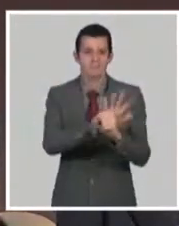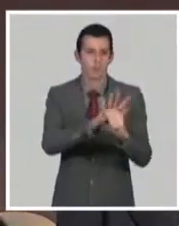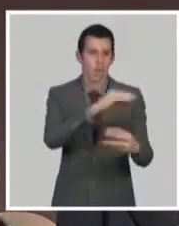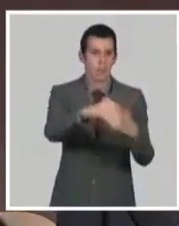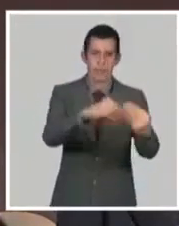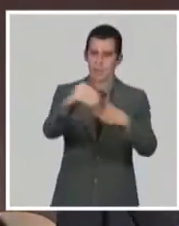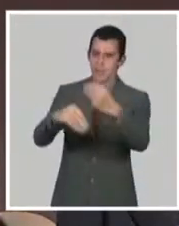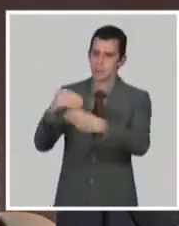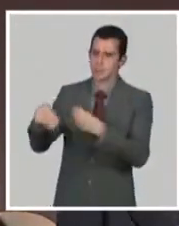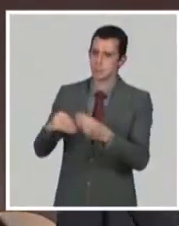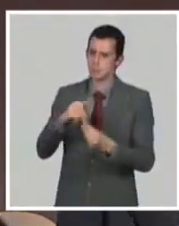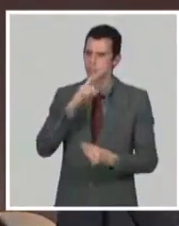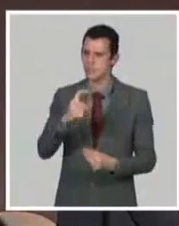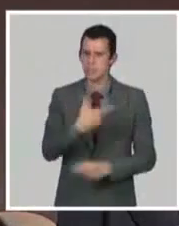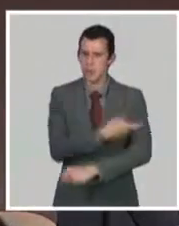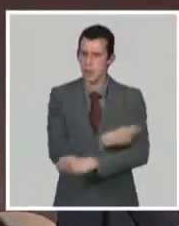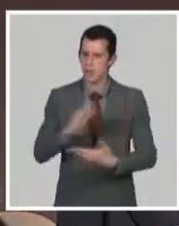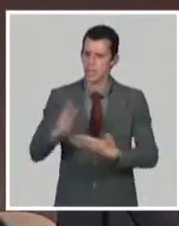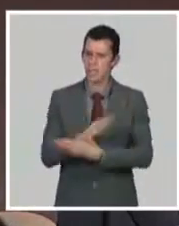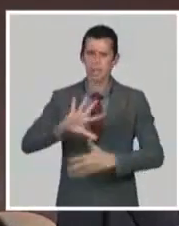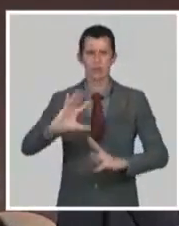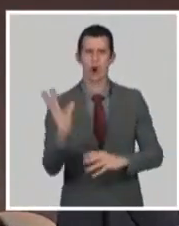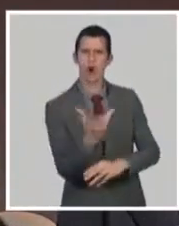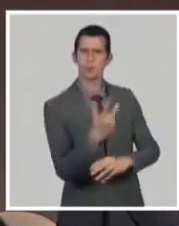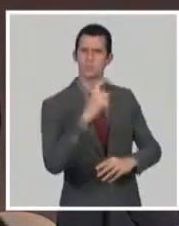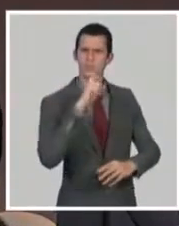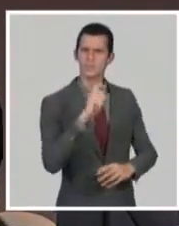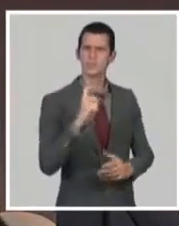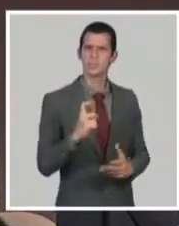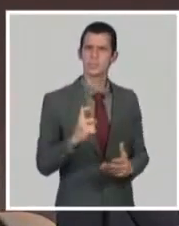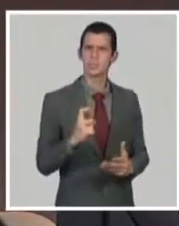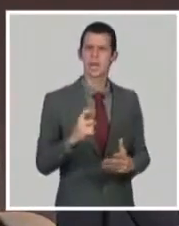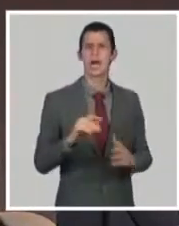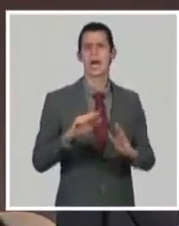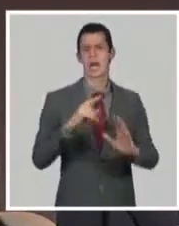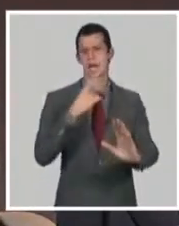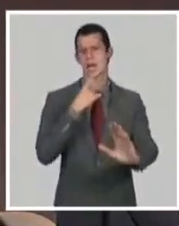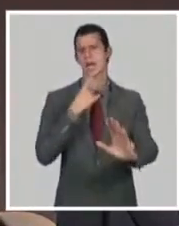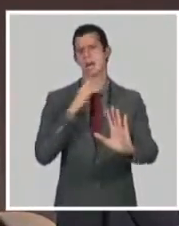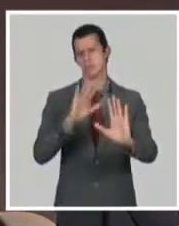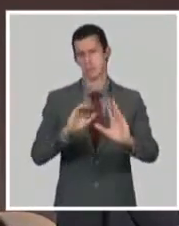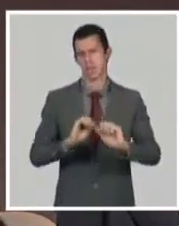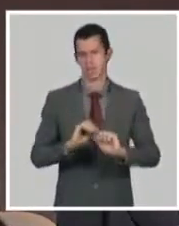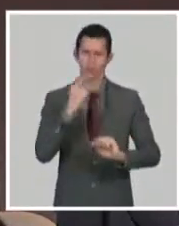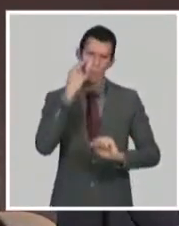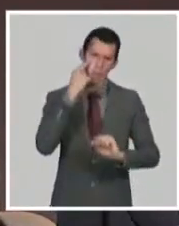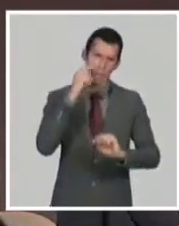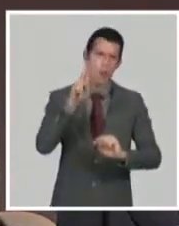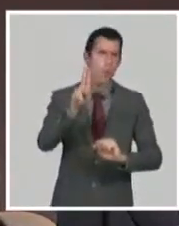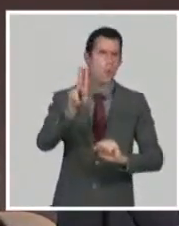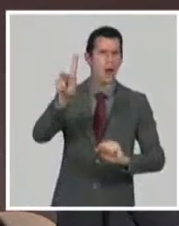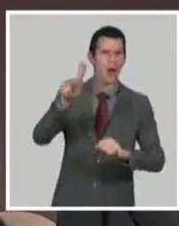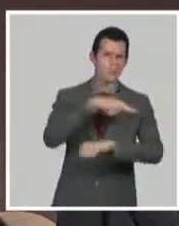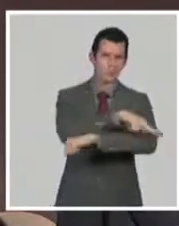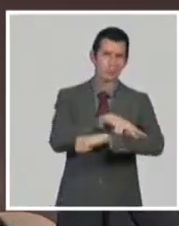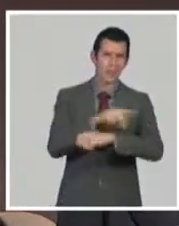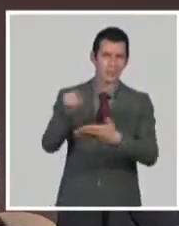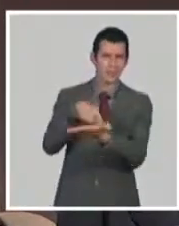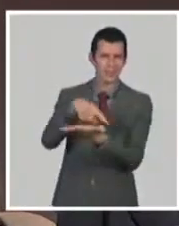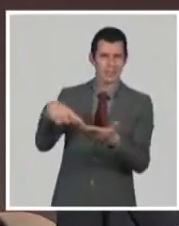el virus del Reino Unido, que tiene una mutación que lo que ha hecho esa mutación es que